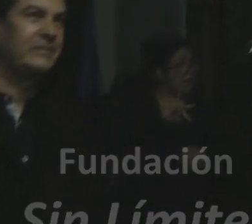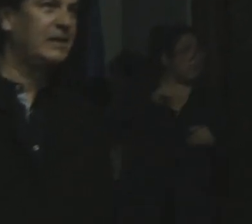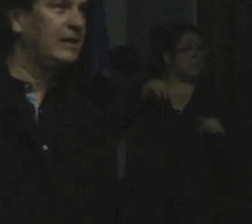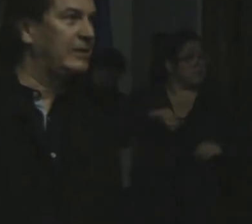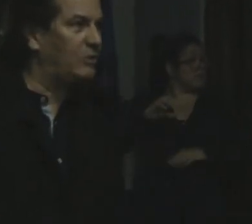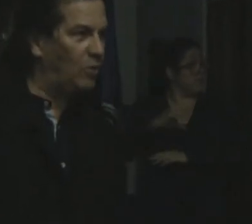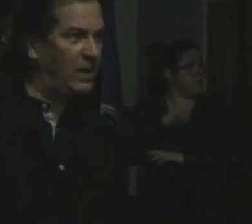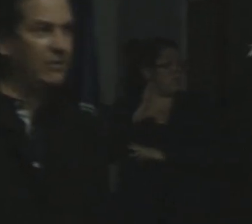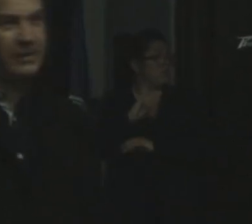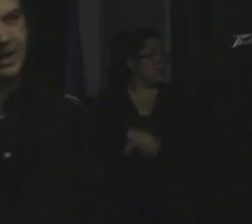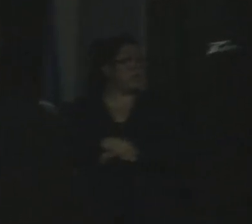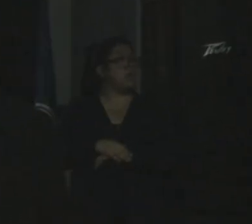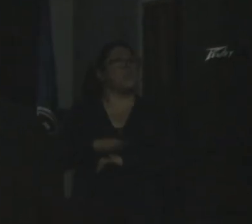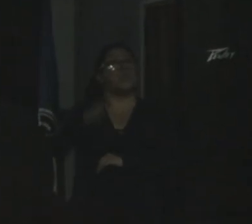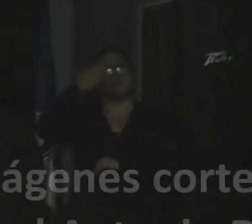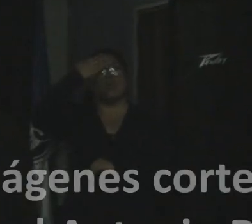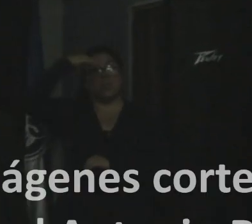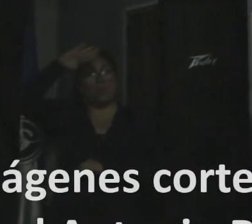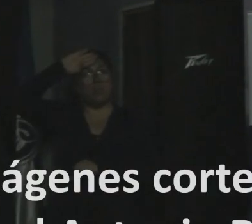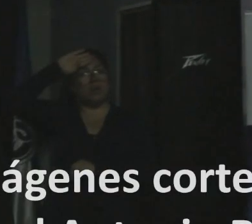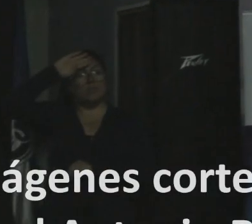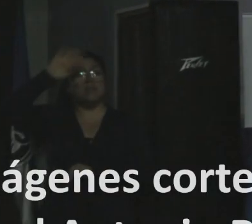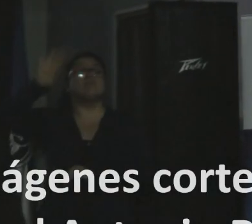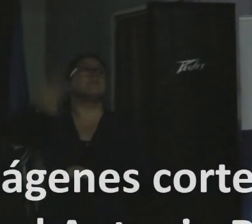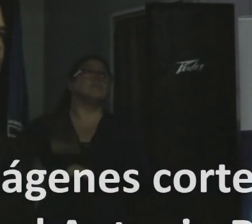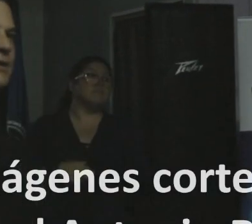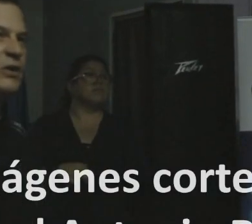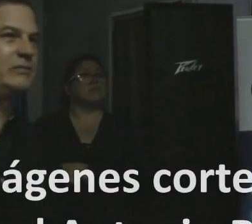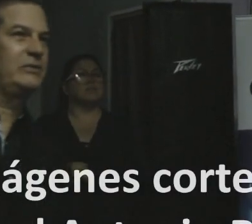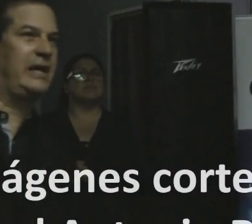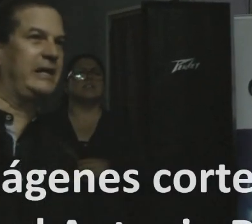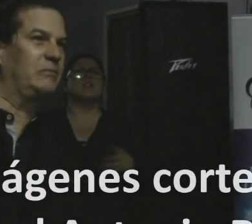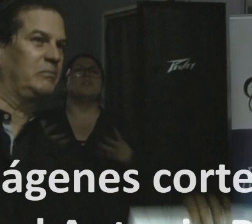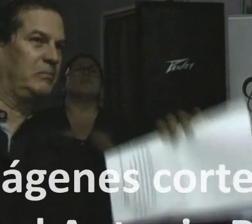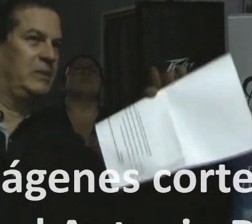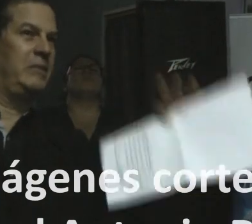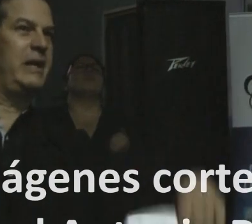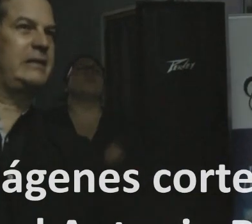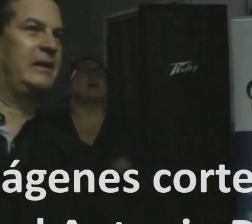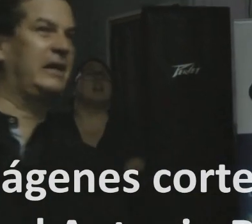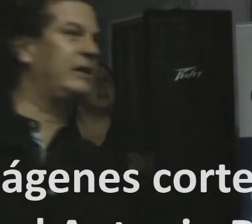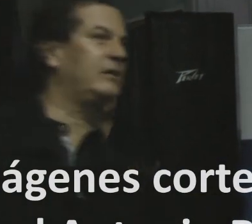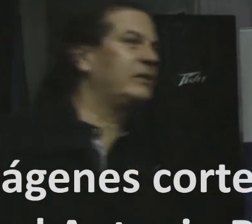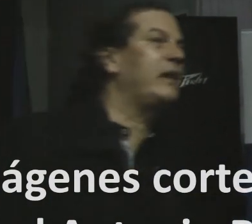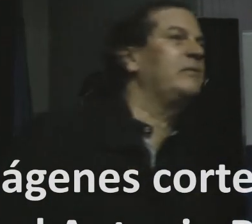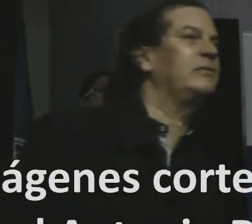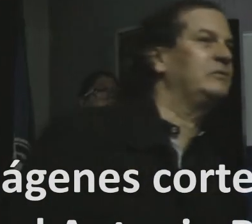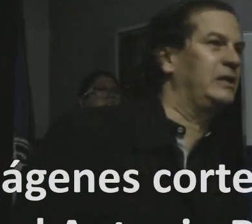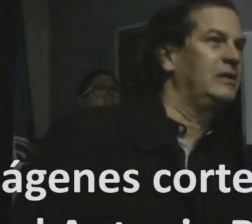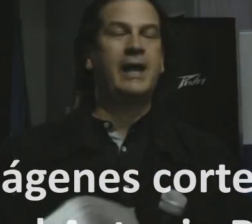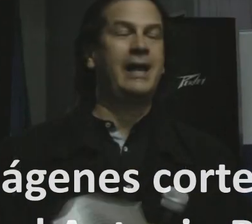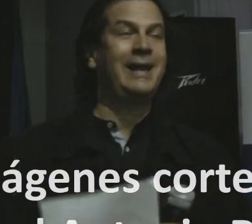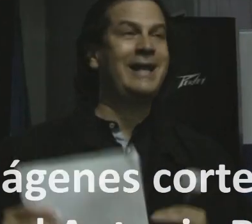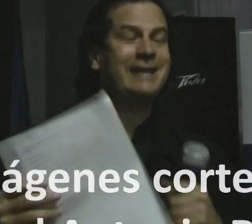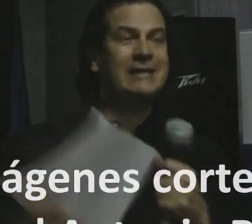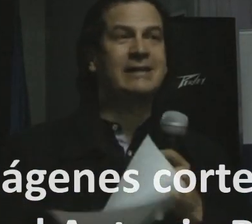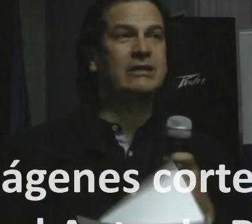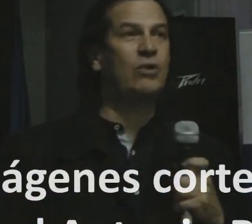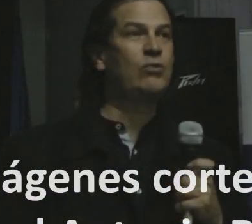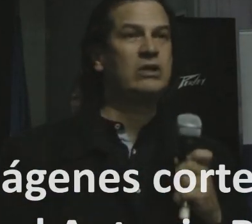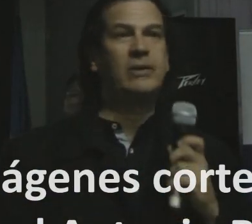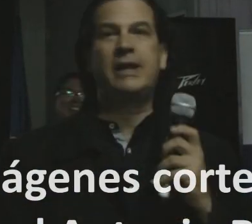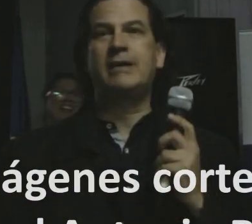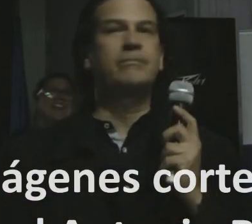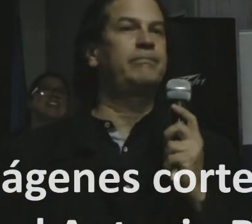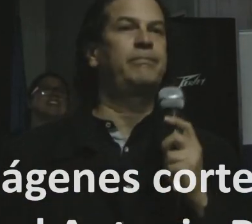Colombia? ¿Cuba? ¿Nada más? ¿Pero qué tipo de población? ¿Dale? ¿Berta? La salsa